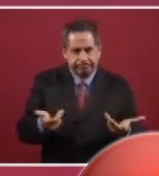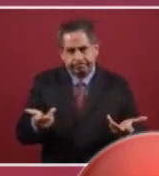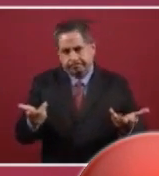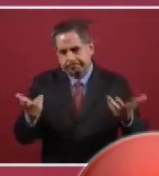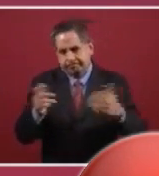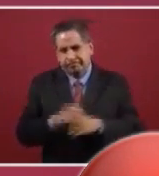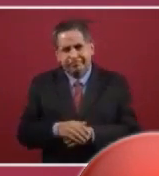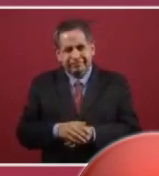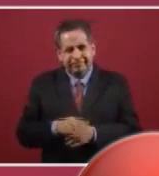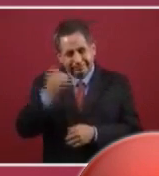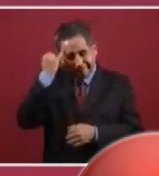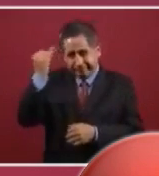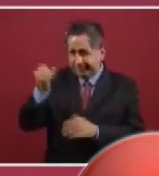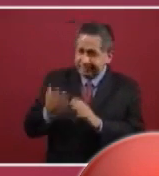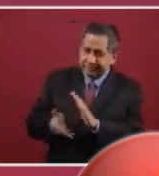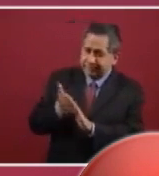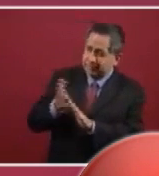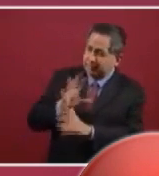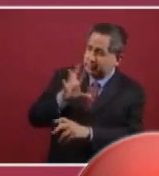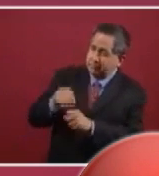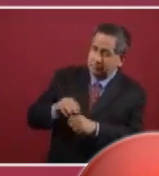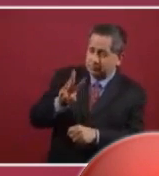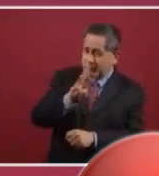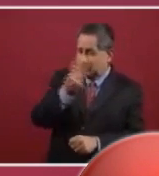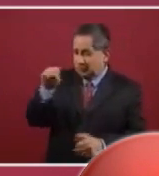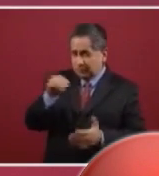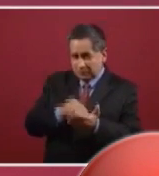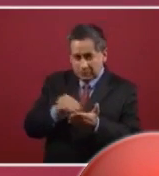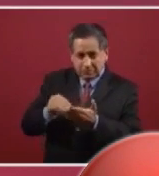una obra de 300 mil millones,